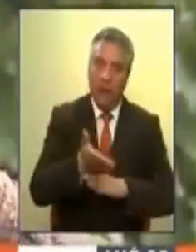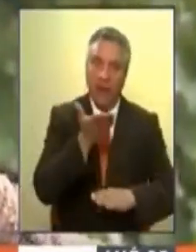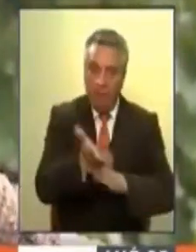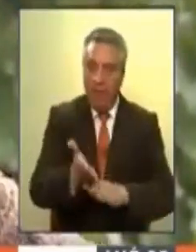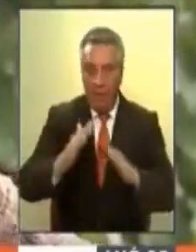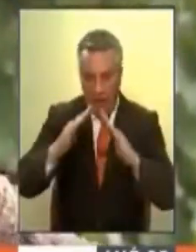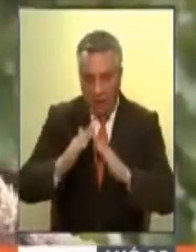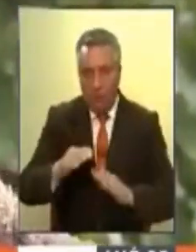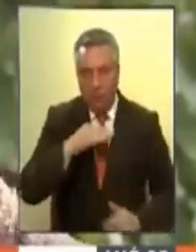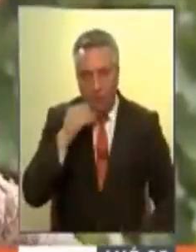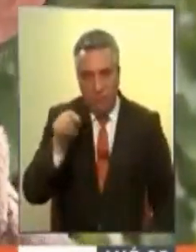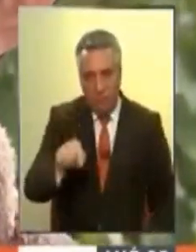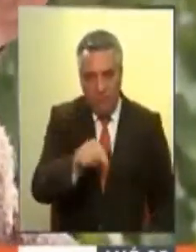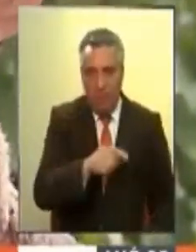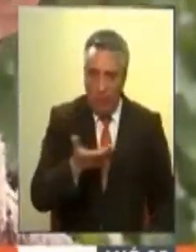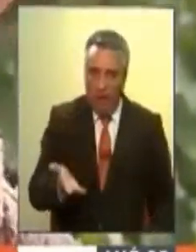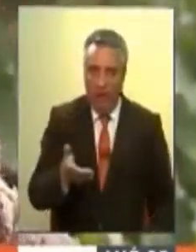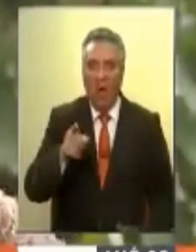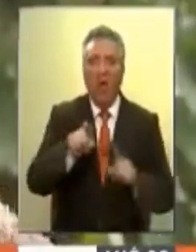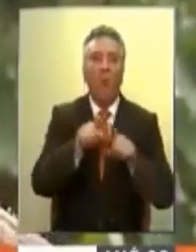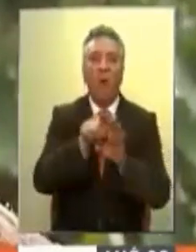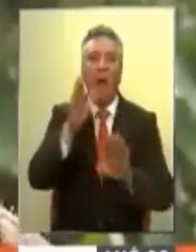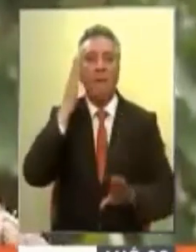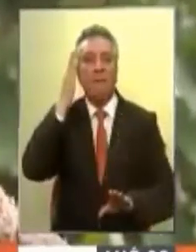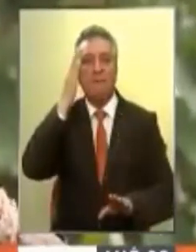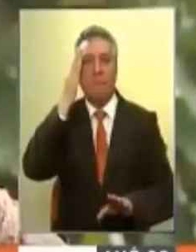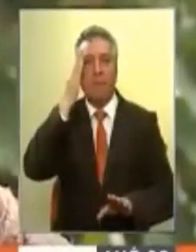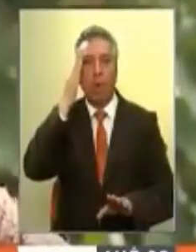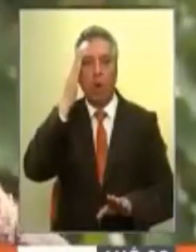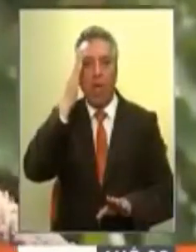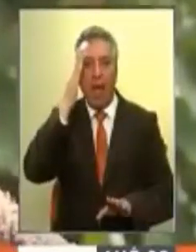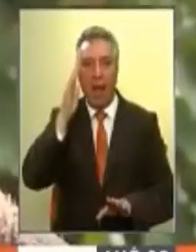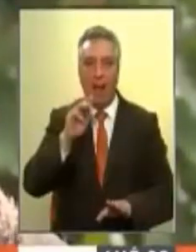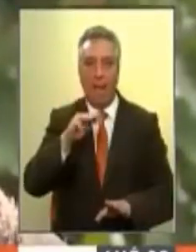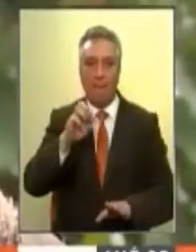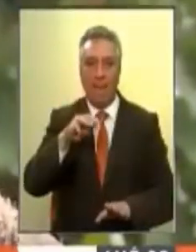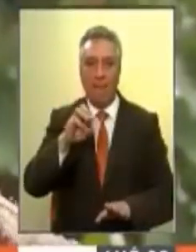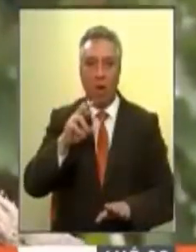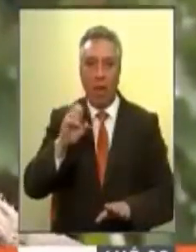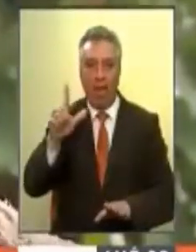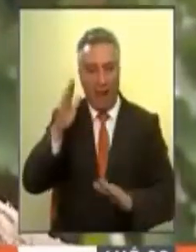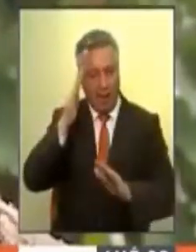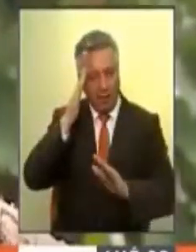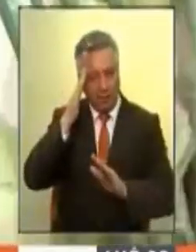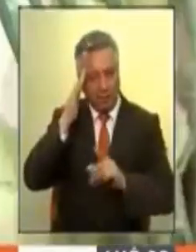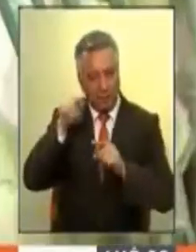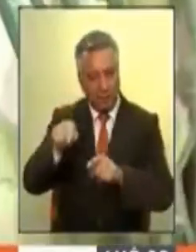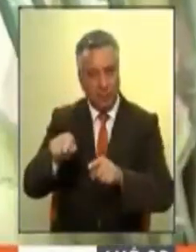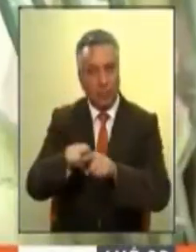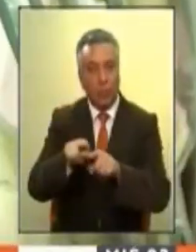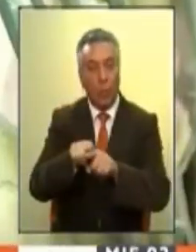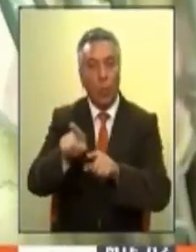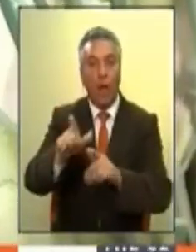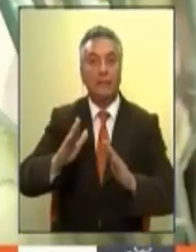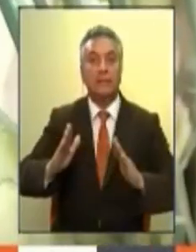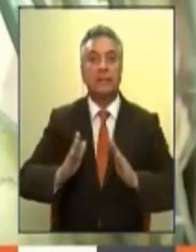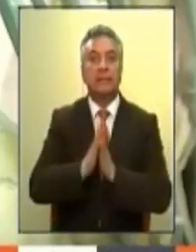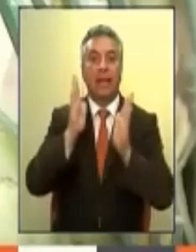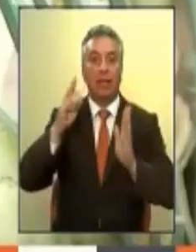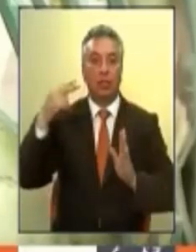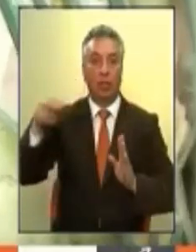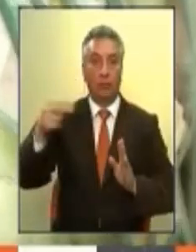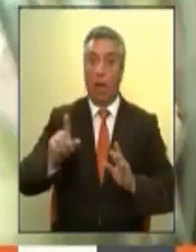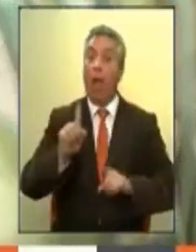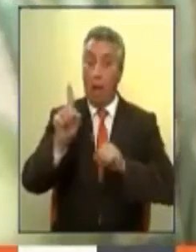entonces esa es como la otra parte, un memorial, pero que a la vez también se transforma en una suerte de santo popular. Algunas de ellas se convierten en